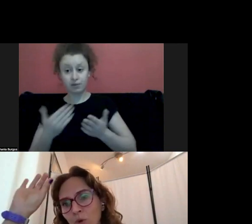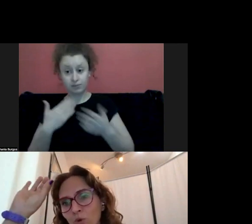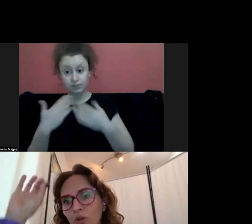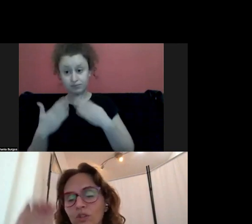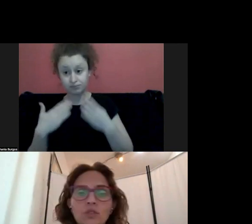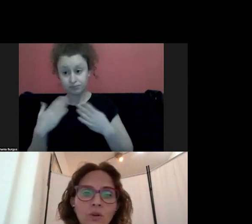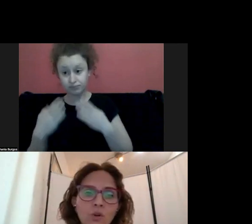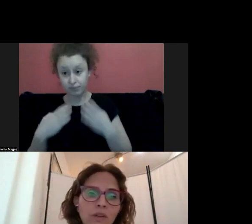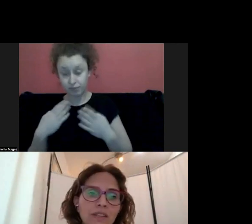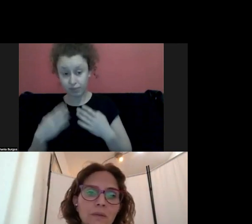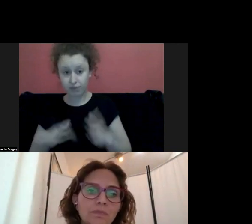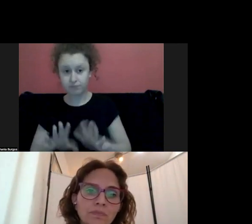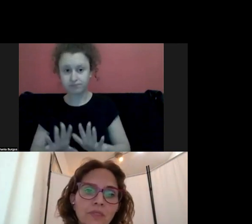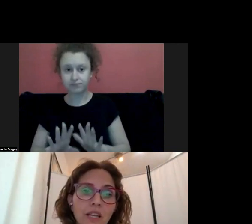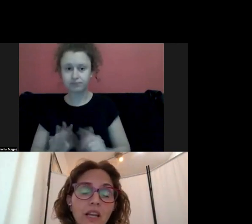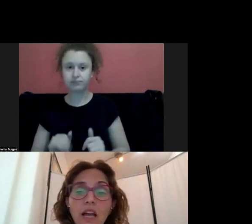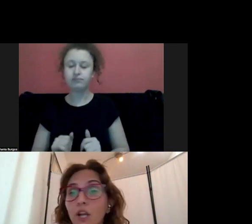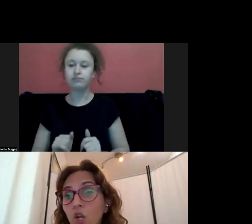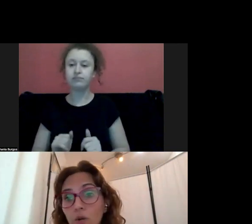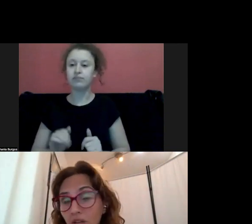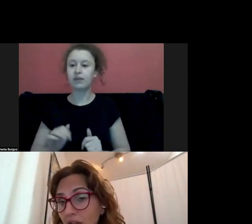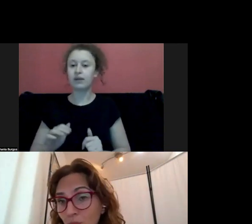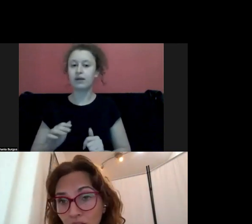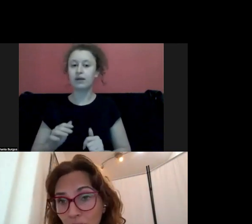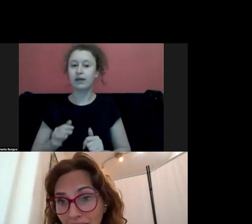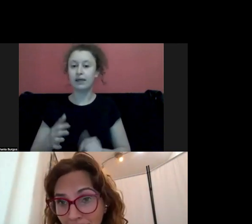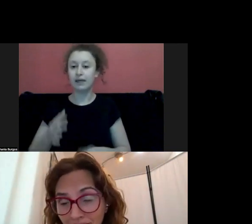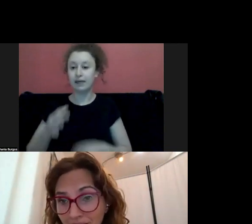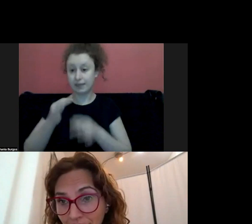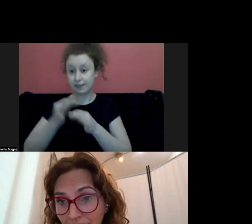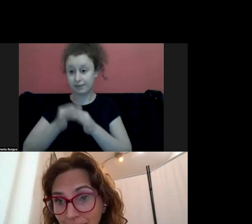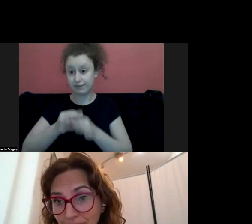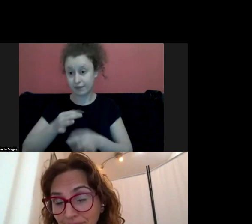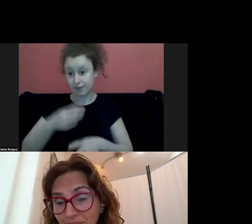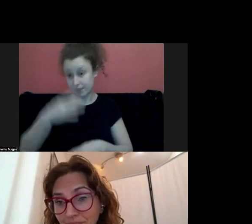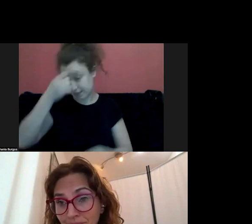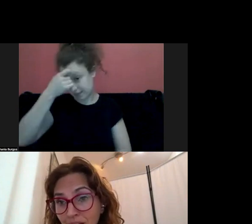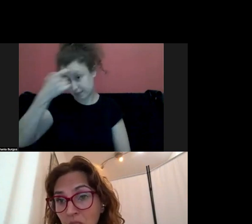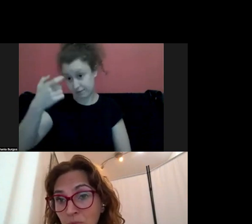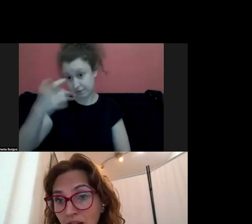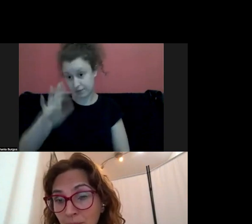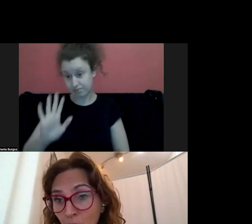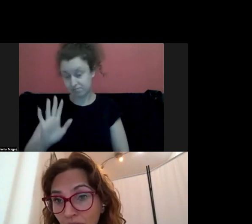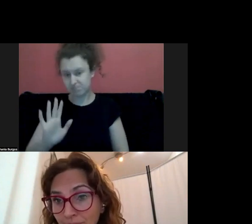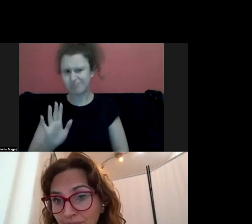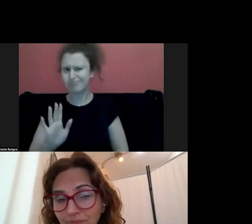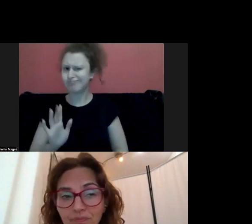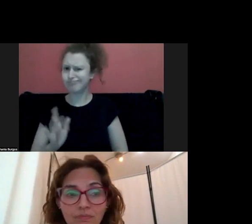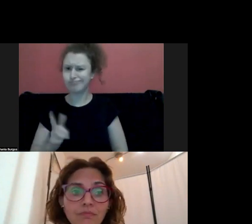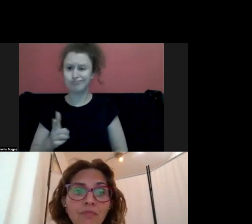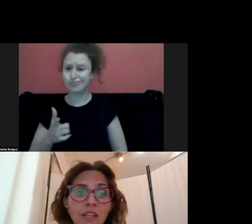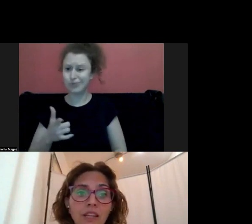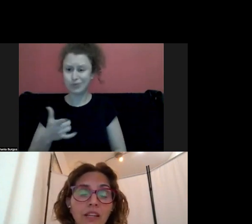unas conclusiones que os quiero comentar. No es que haya mucha evidencia científica, más bien hay poca.